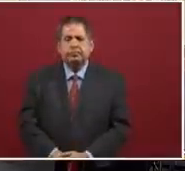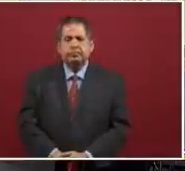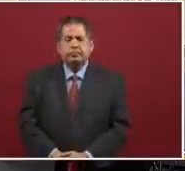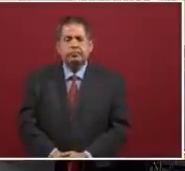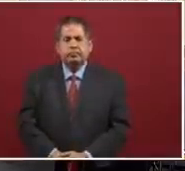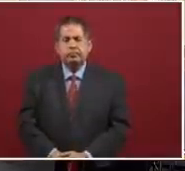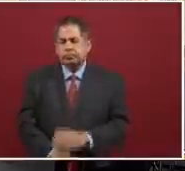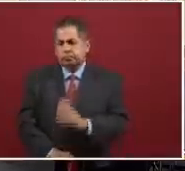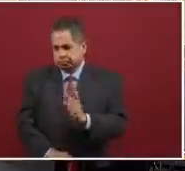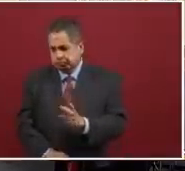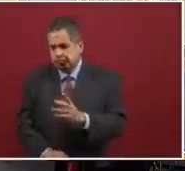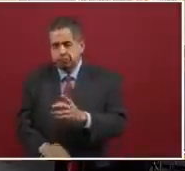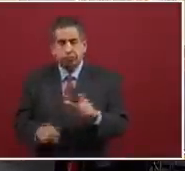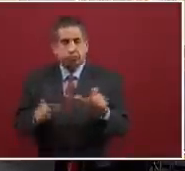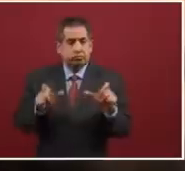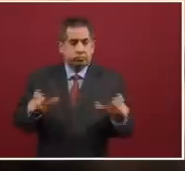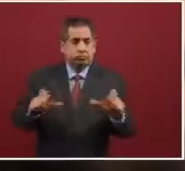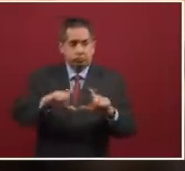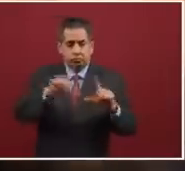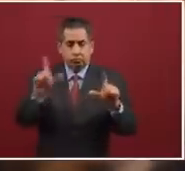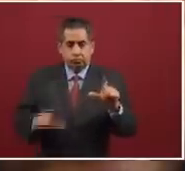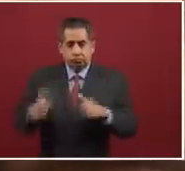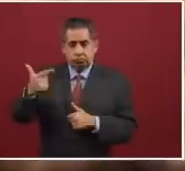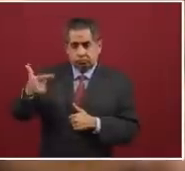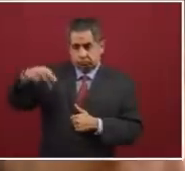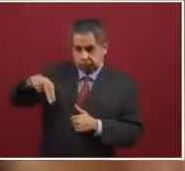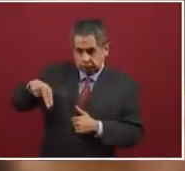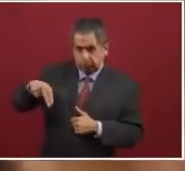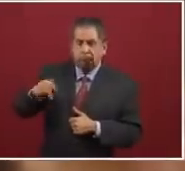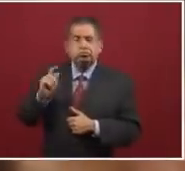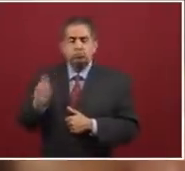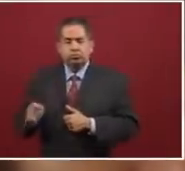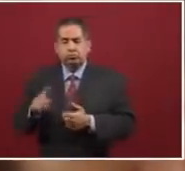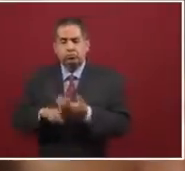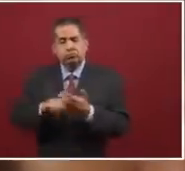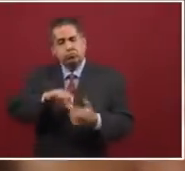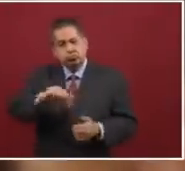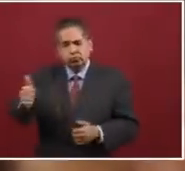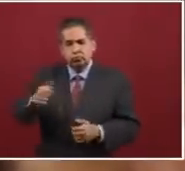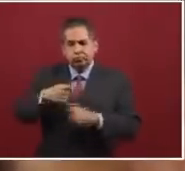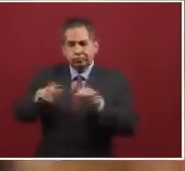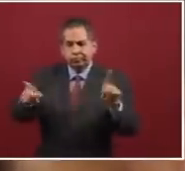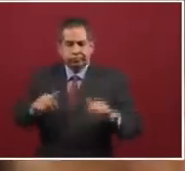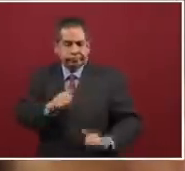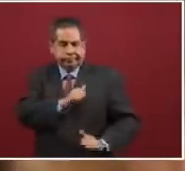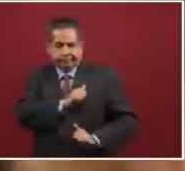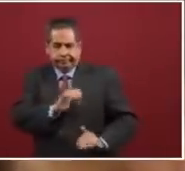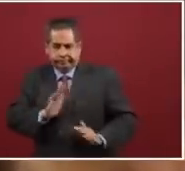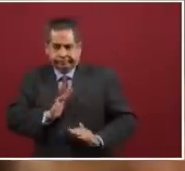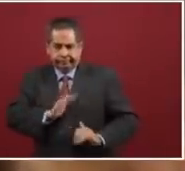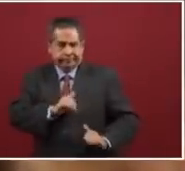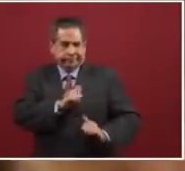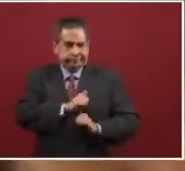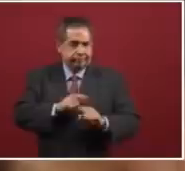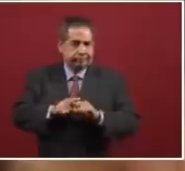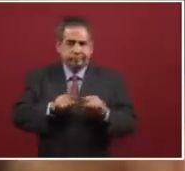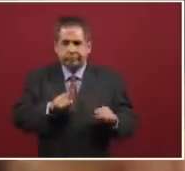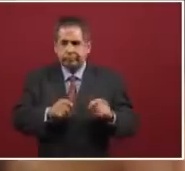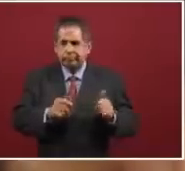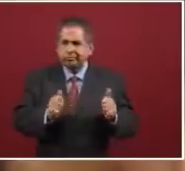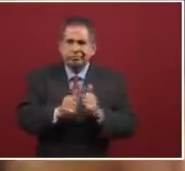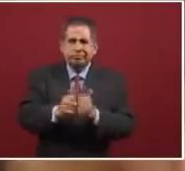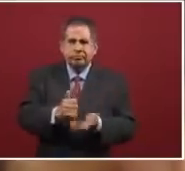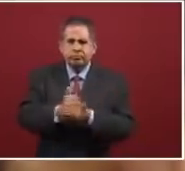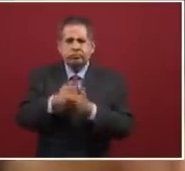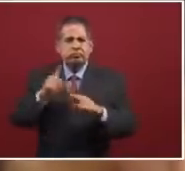Porque una cosa es la Guardia Nacional y otra cosa son los militares activos que están colaborando por falta de elementos. ¿Quién